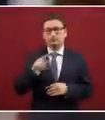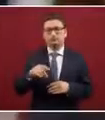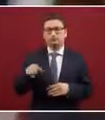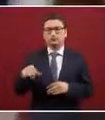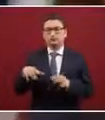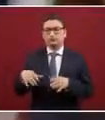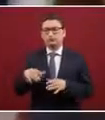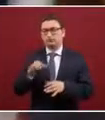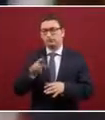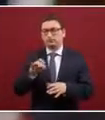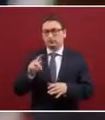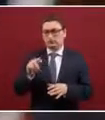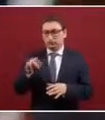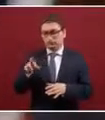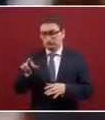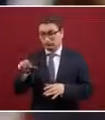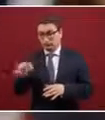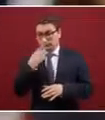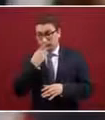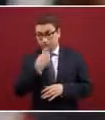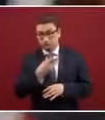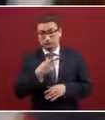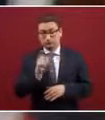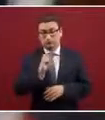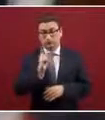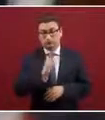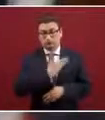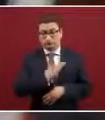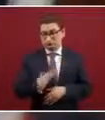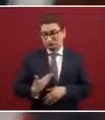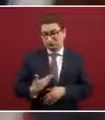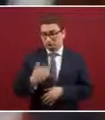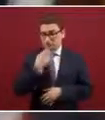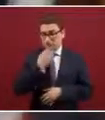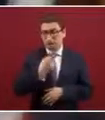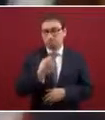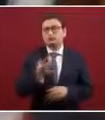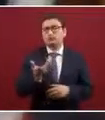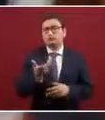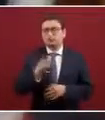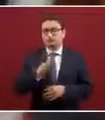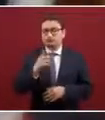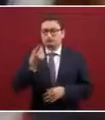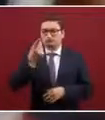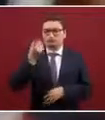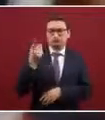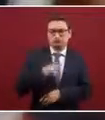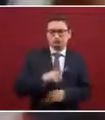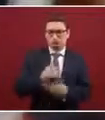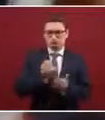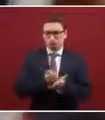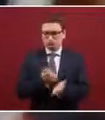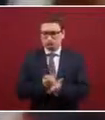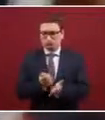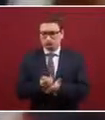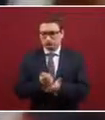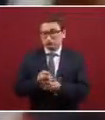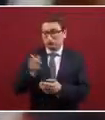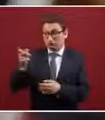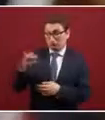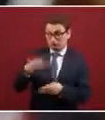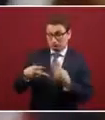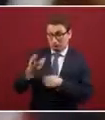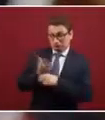decía que la reacción del presidente podría ser imponer aranceles a algunos productos